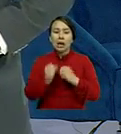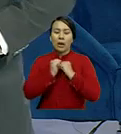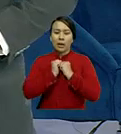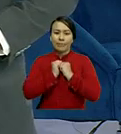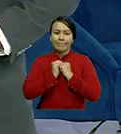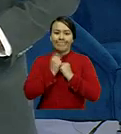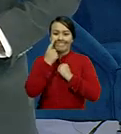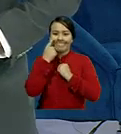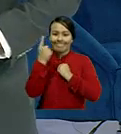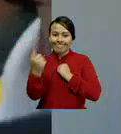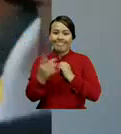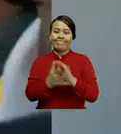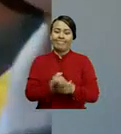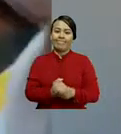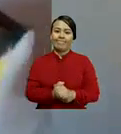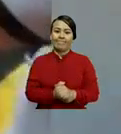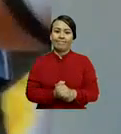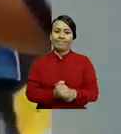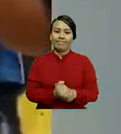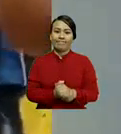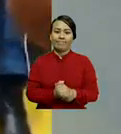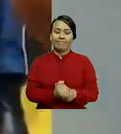Veamos.